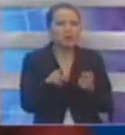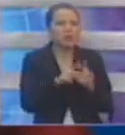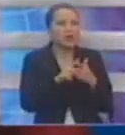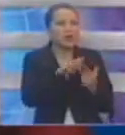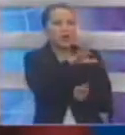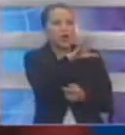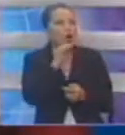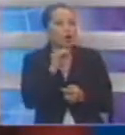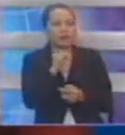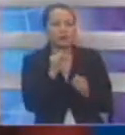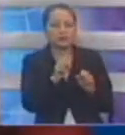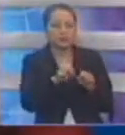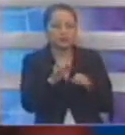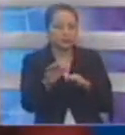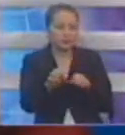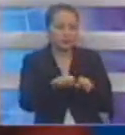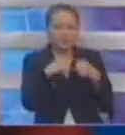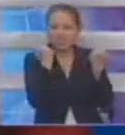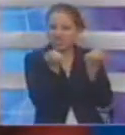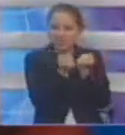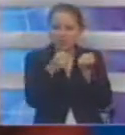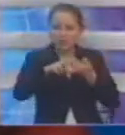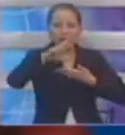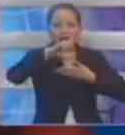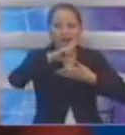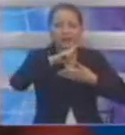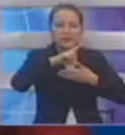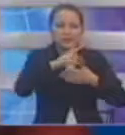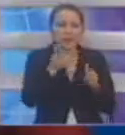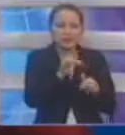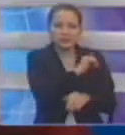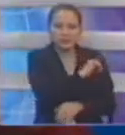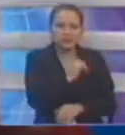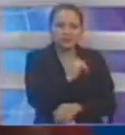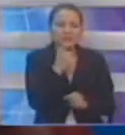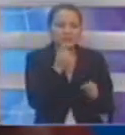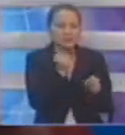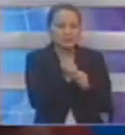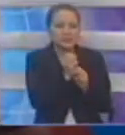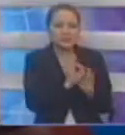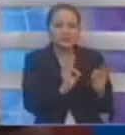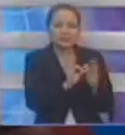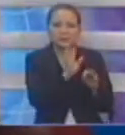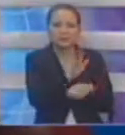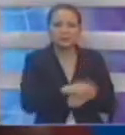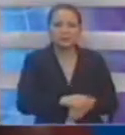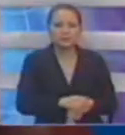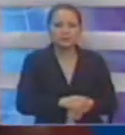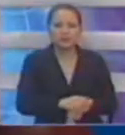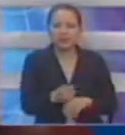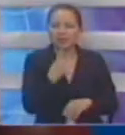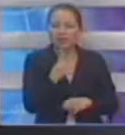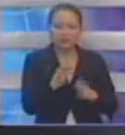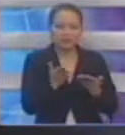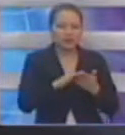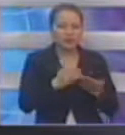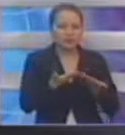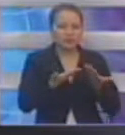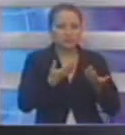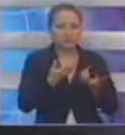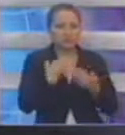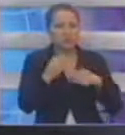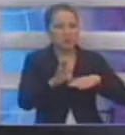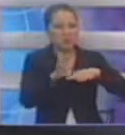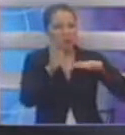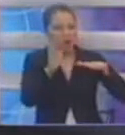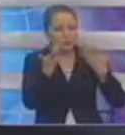socialismo de latinoamericano, trabaja fundamentalmente en este sentido, haciendo promesas, idealizando al